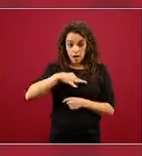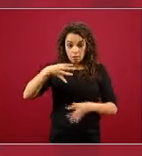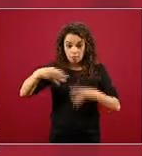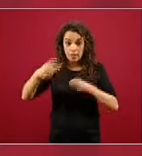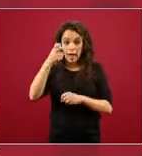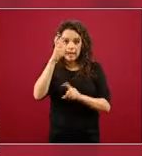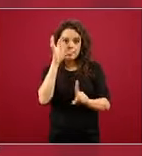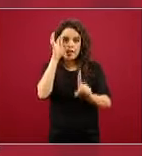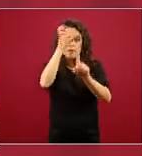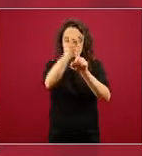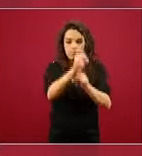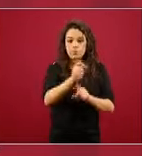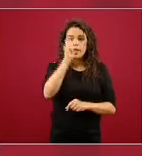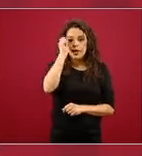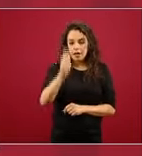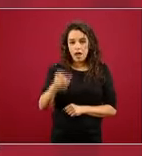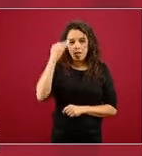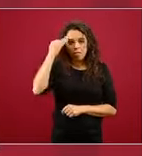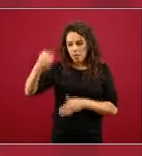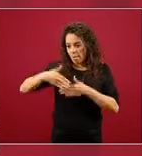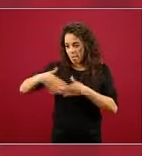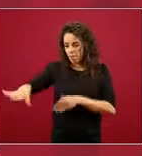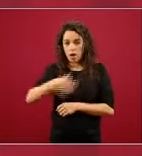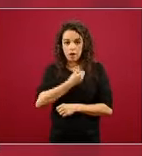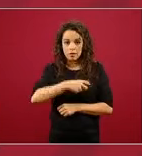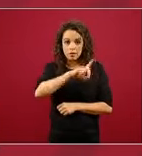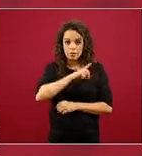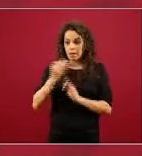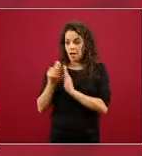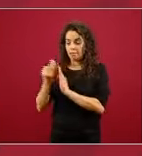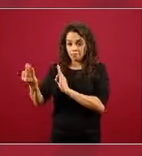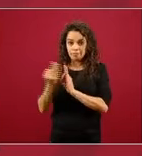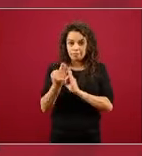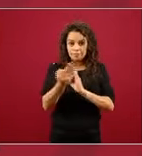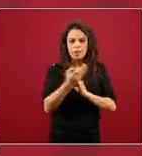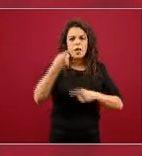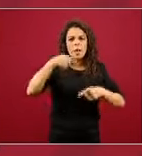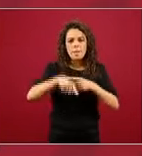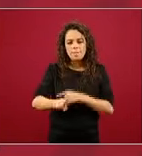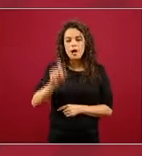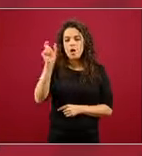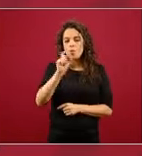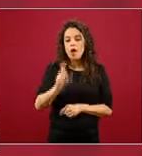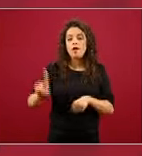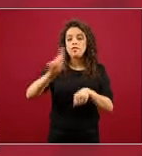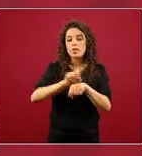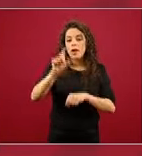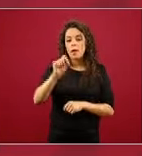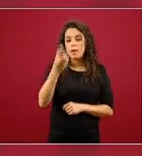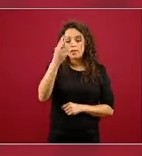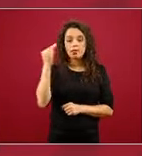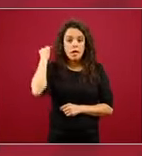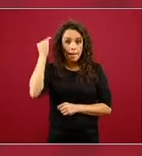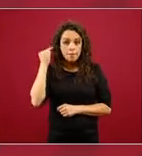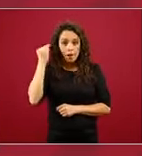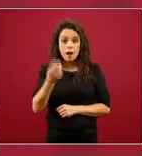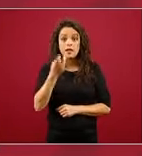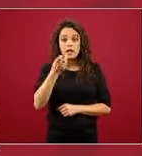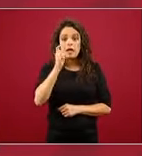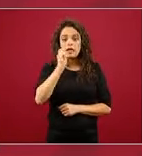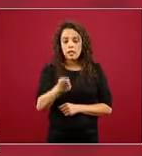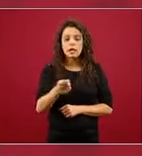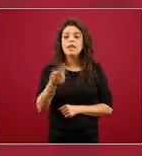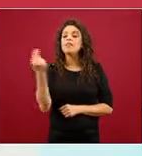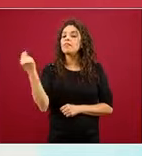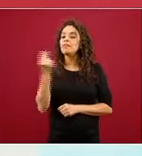La Jornada Nacional de Sana Distancia, que inició el 23 de marzo, uno de sus objetivos puntuales era precisamente poder evitar la